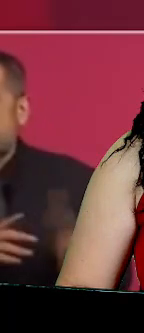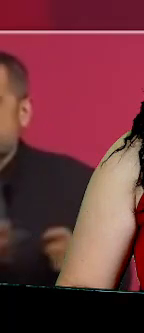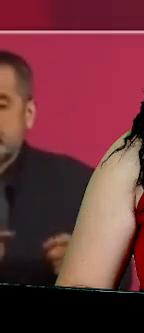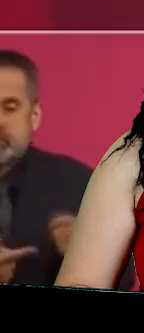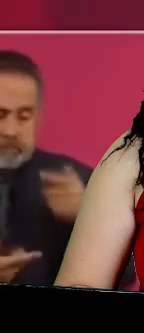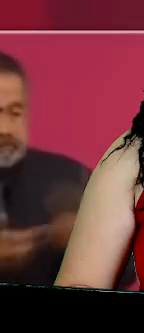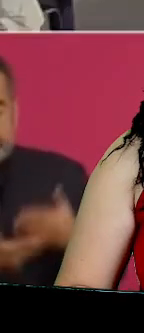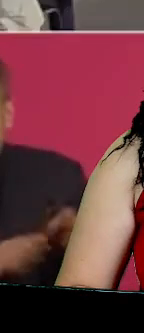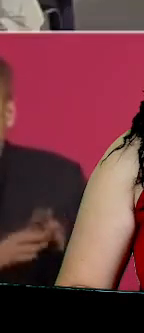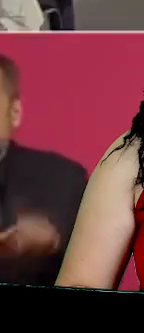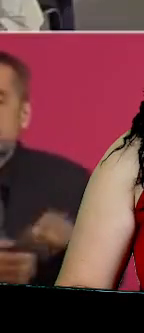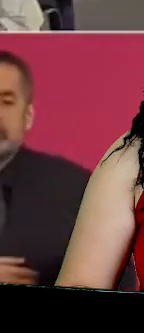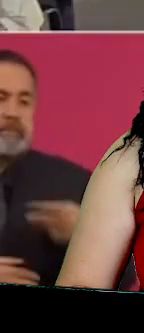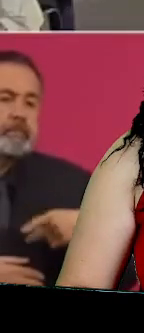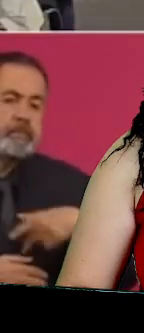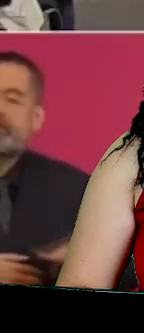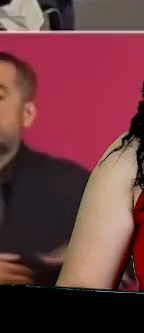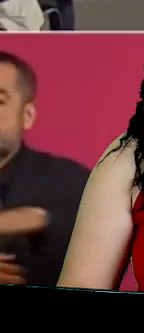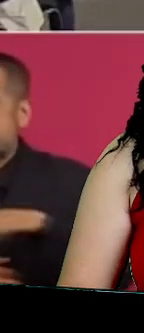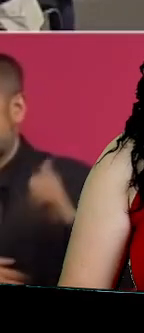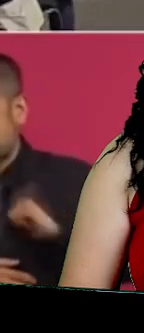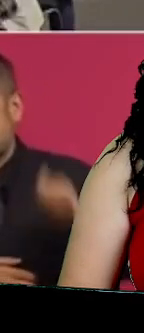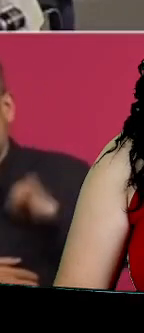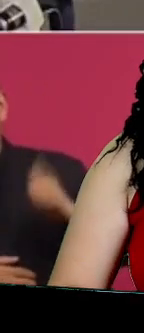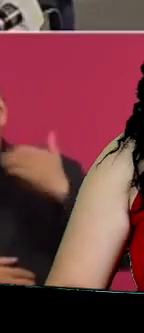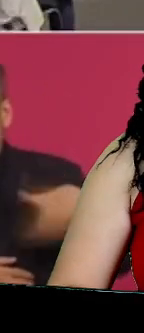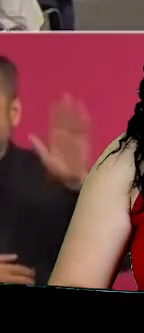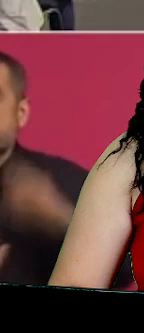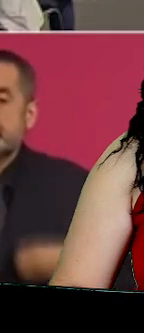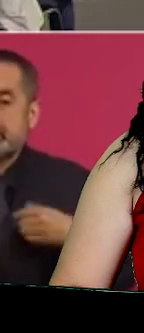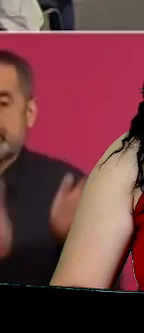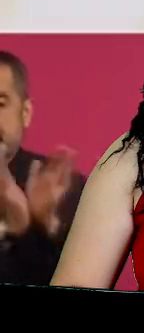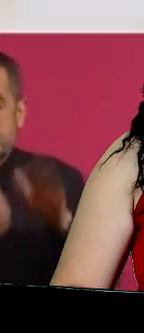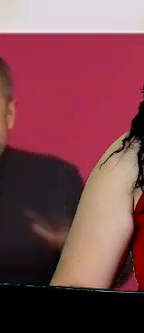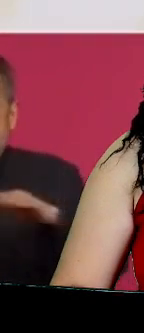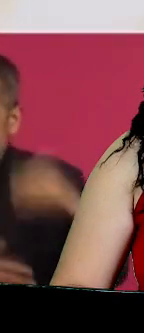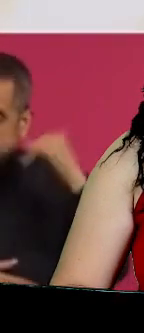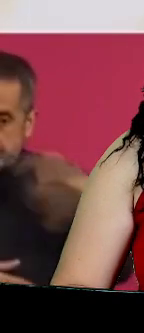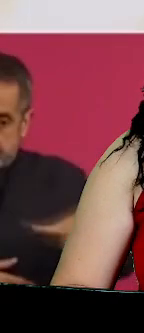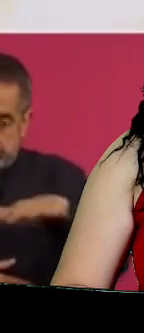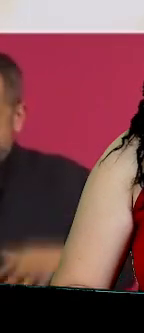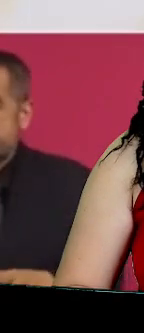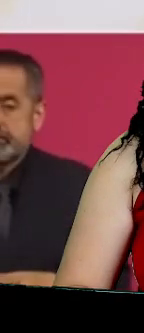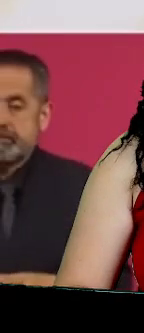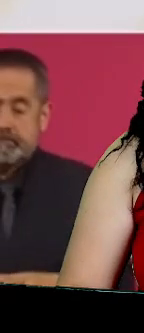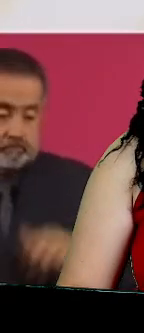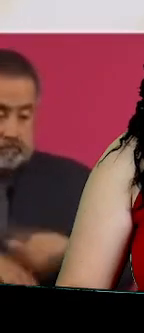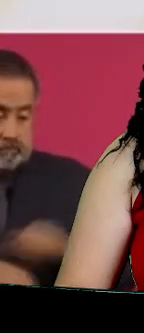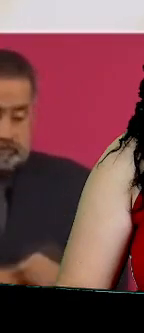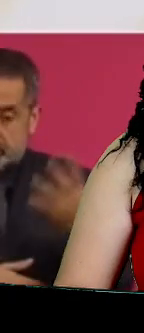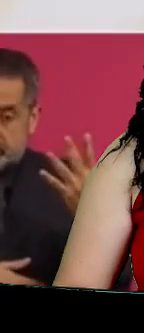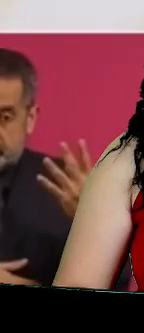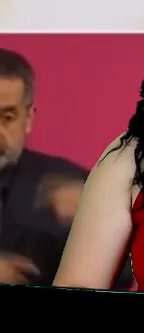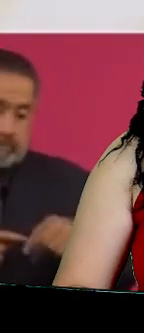el desenvolvimiento de las poblaciones que ocuparon la península de Yucatán. En el tramo 4 estamos por concluir los